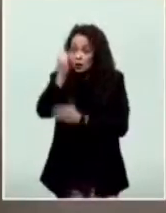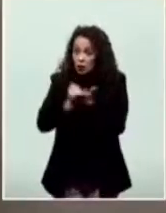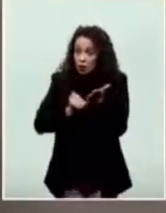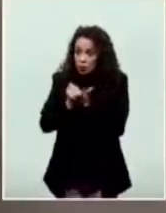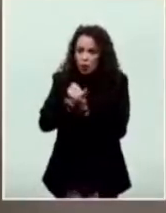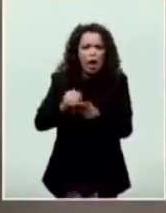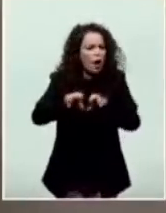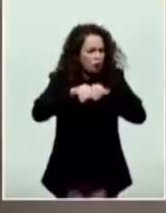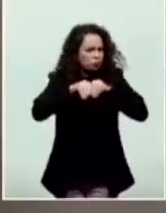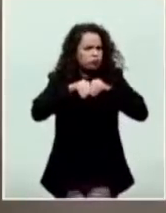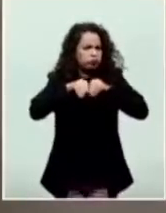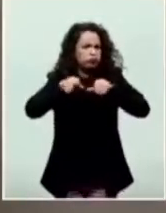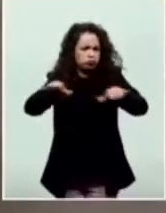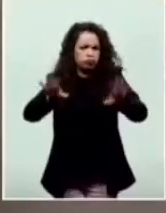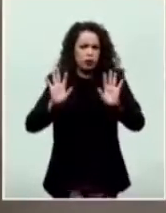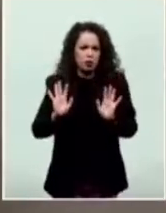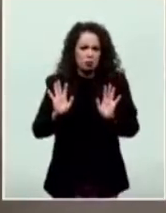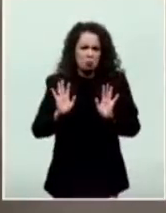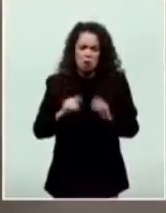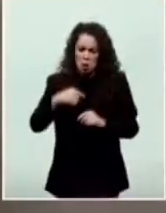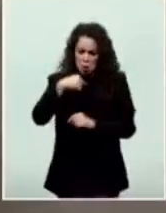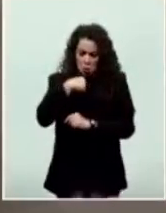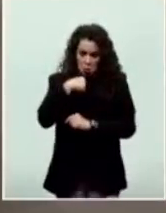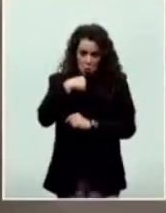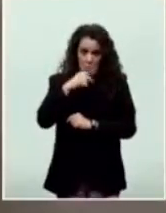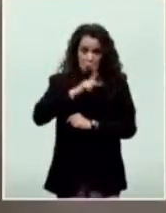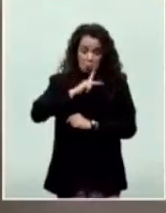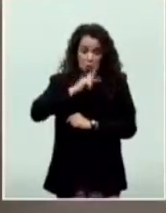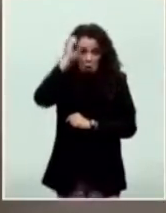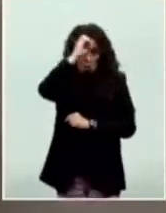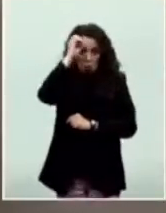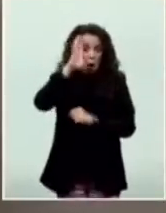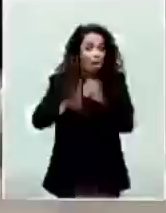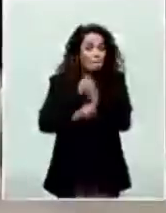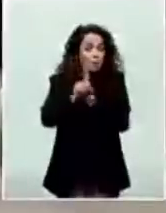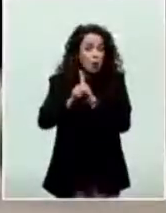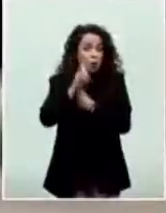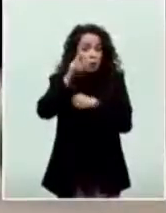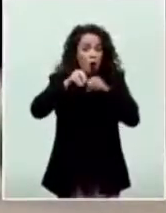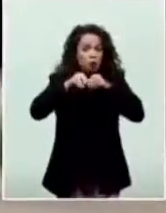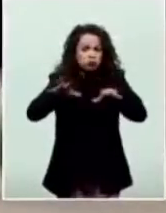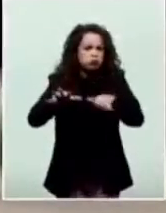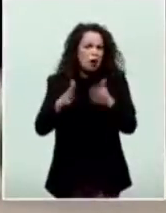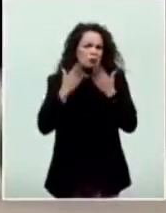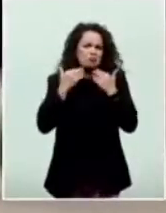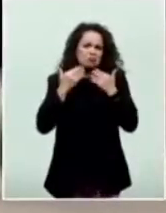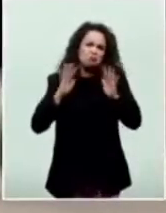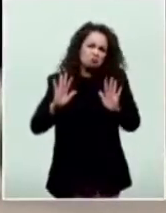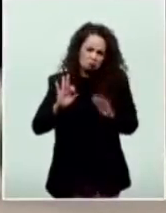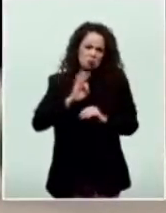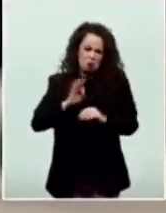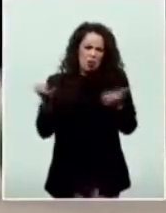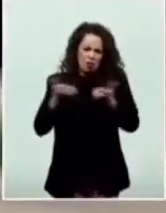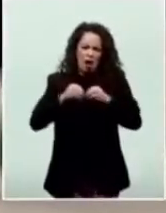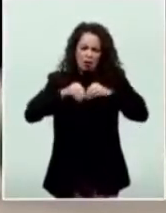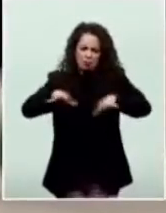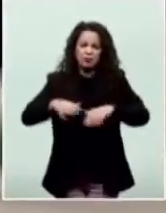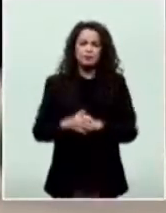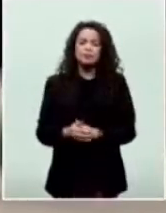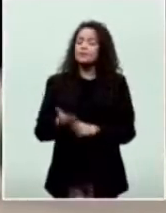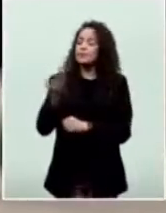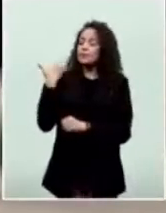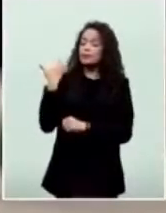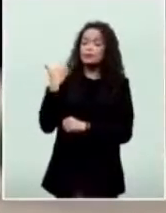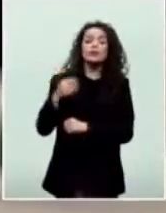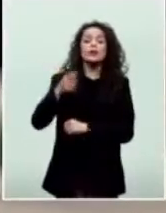veo ningún inconveniente para que fuera público, la verdad. Lo pregunto por la resolución que dictó recientemente el juez segundo